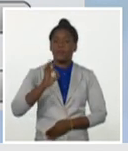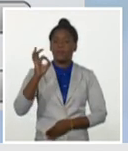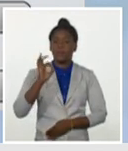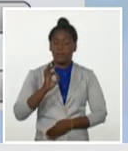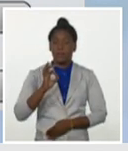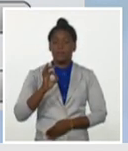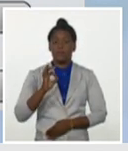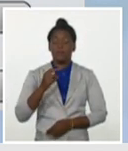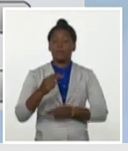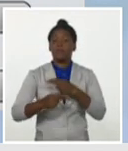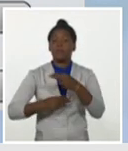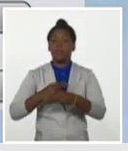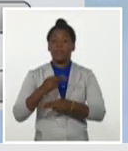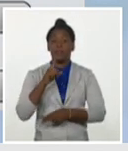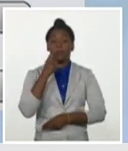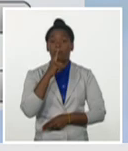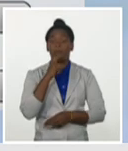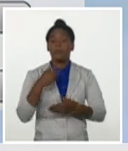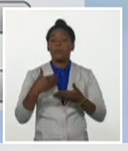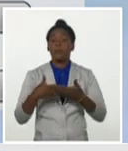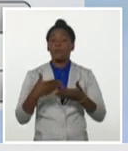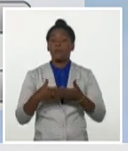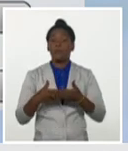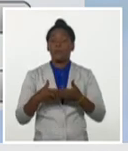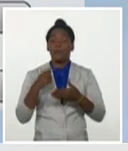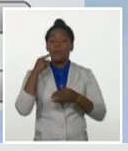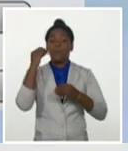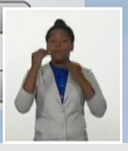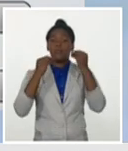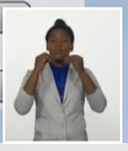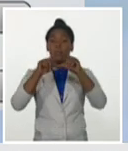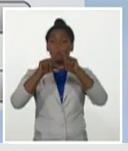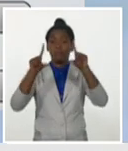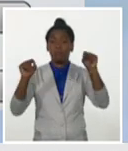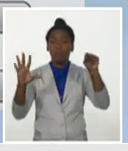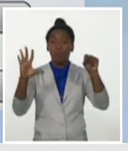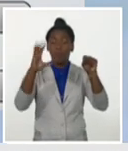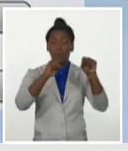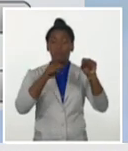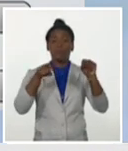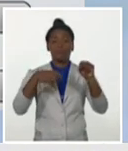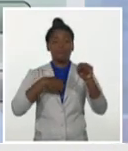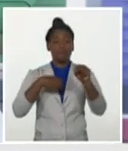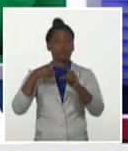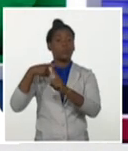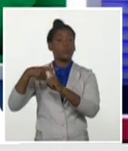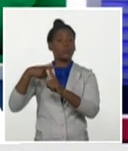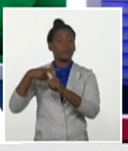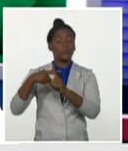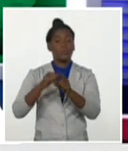muestras analizadas en nuestro país pues han resultado positivas a la COVID.